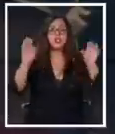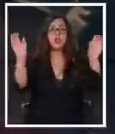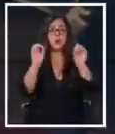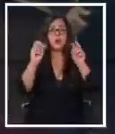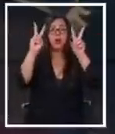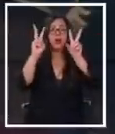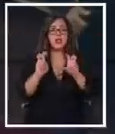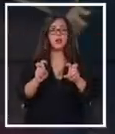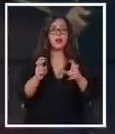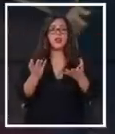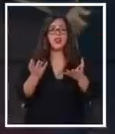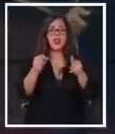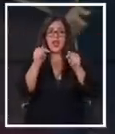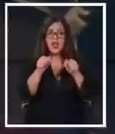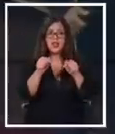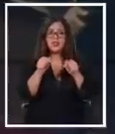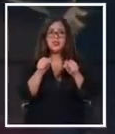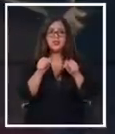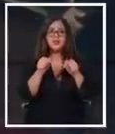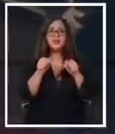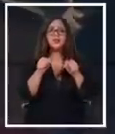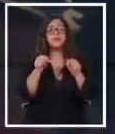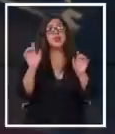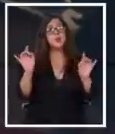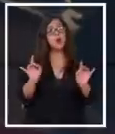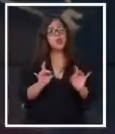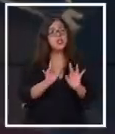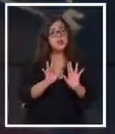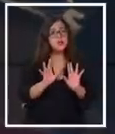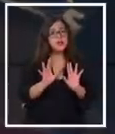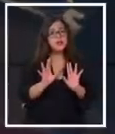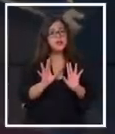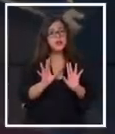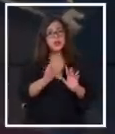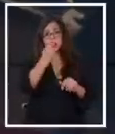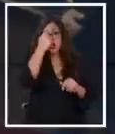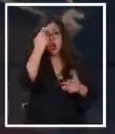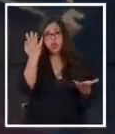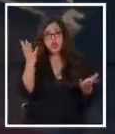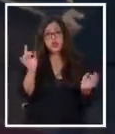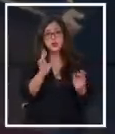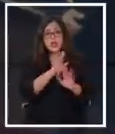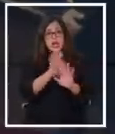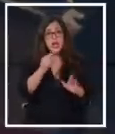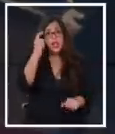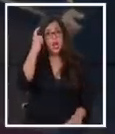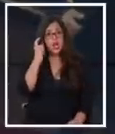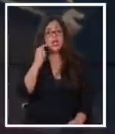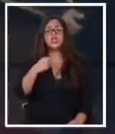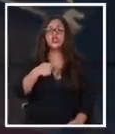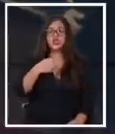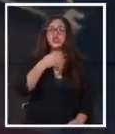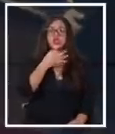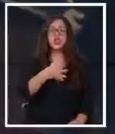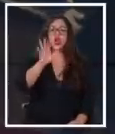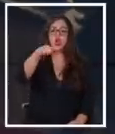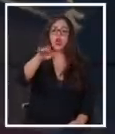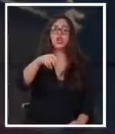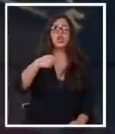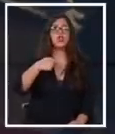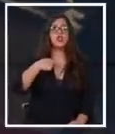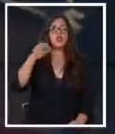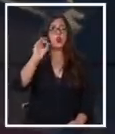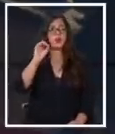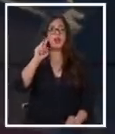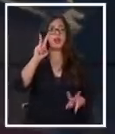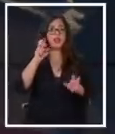respecto al fondo del asunto y sería absurdo y yo creo que nadie nos creería que si es que yo dijera sabe que yo no voy a opinar